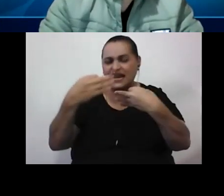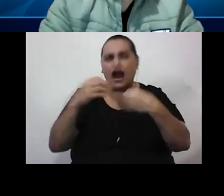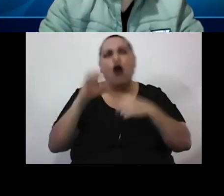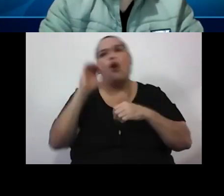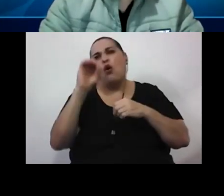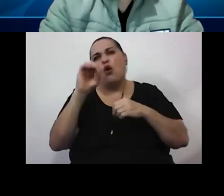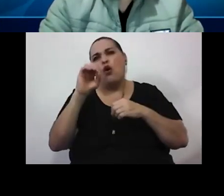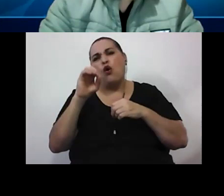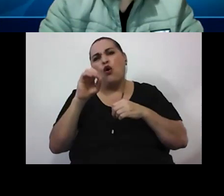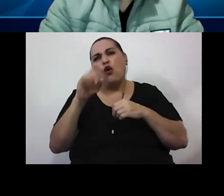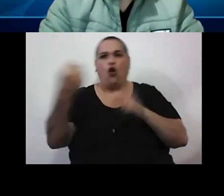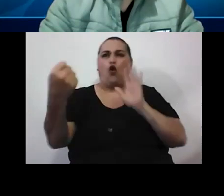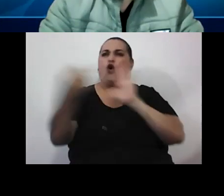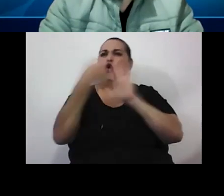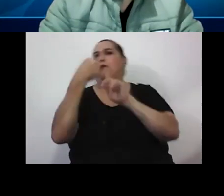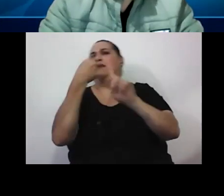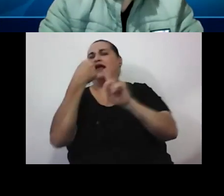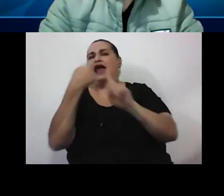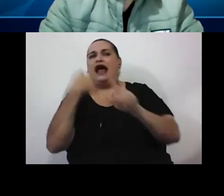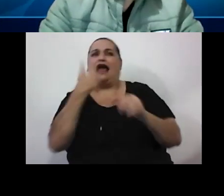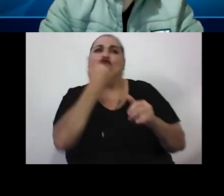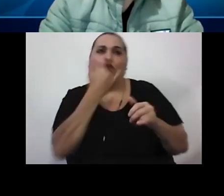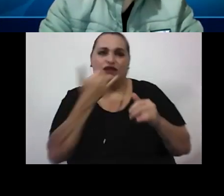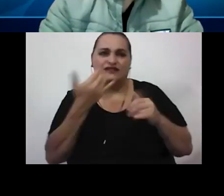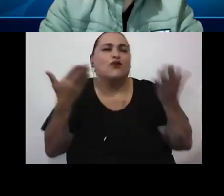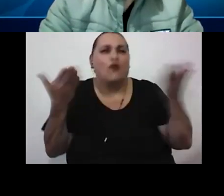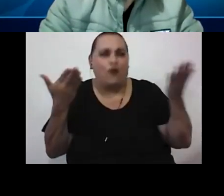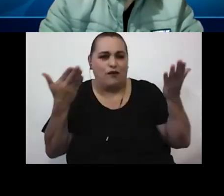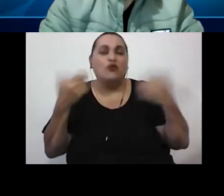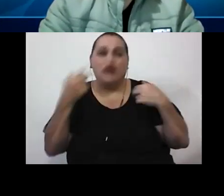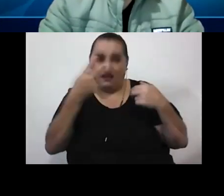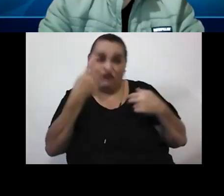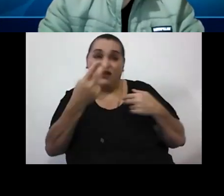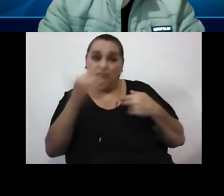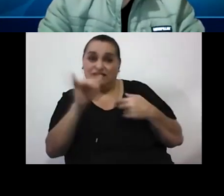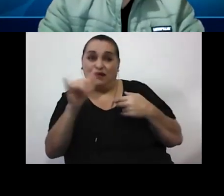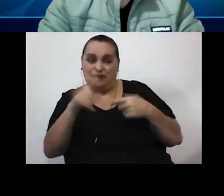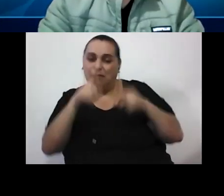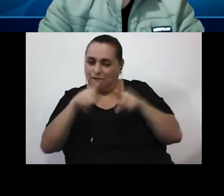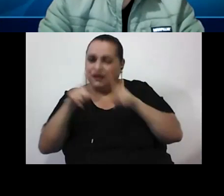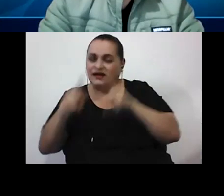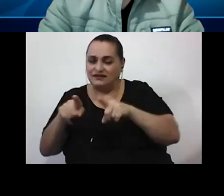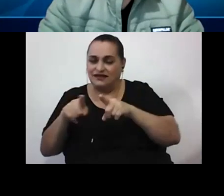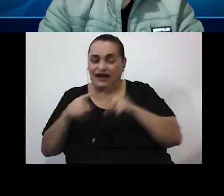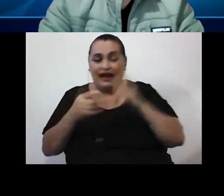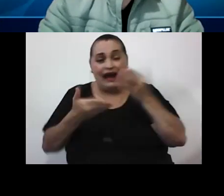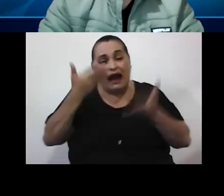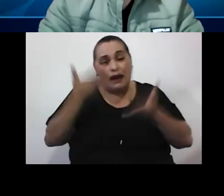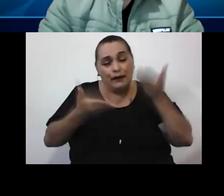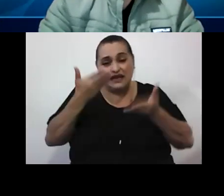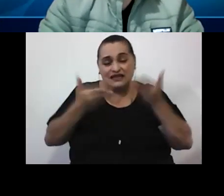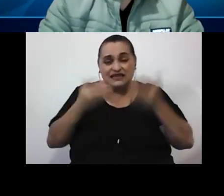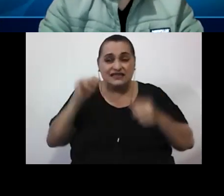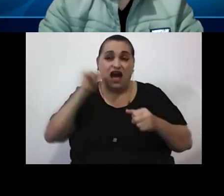golpea cuando comete errores? Porque lamentablemente eso lo hemos visto también. Y a veces los